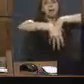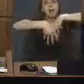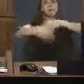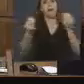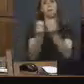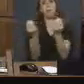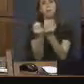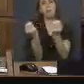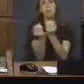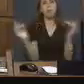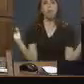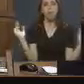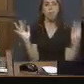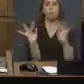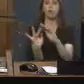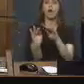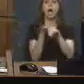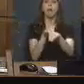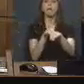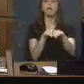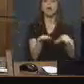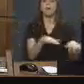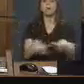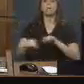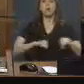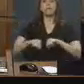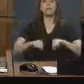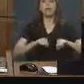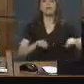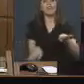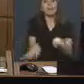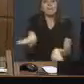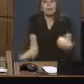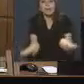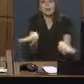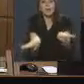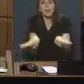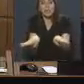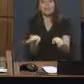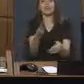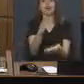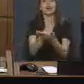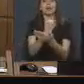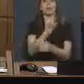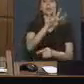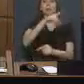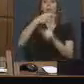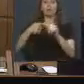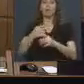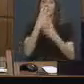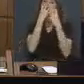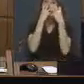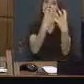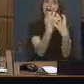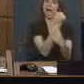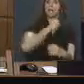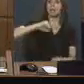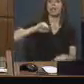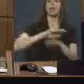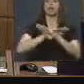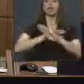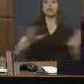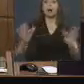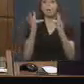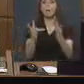a respaldar a los pingüinos de aquel entonces, a los estudiantes secundarios que gritaron con fuerza y rebeldía: no más lucro